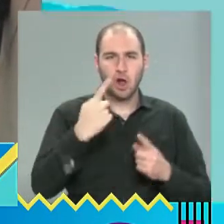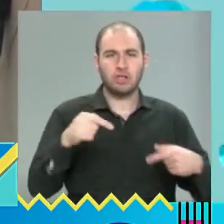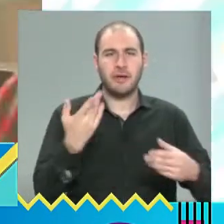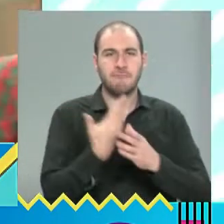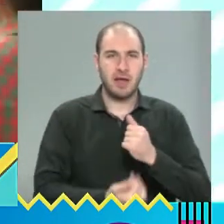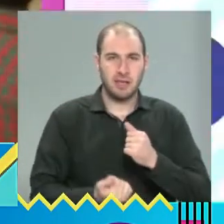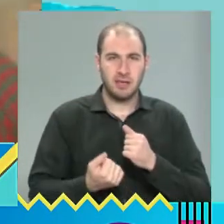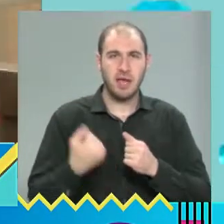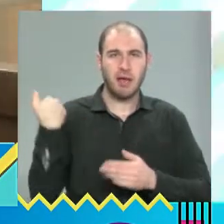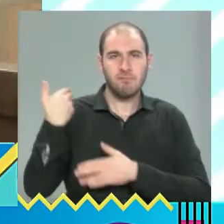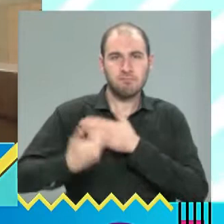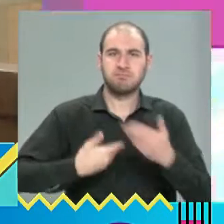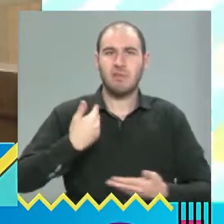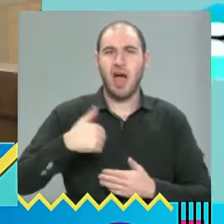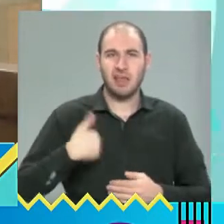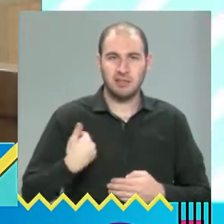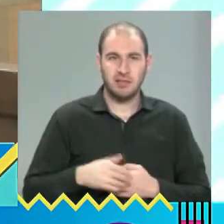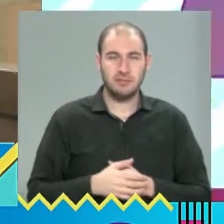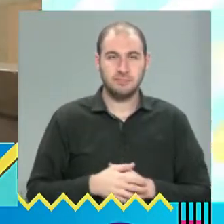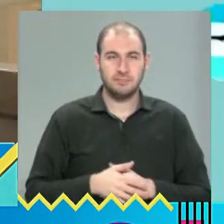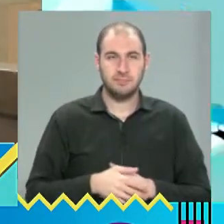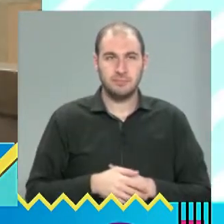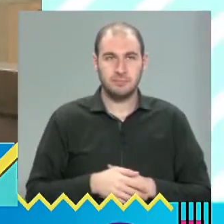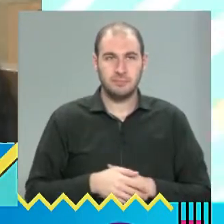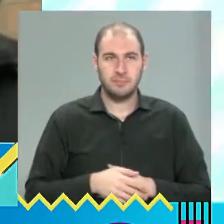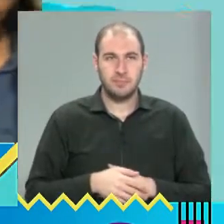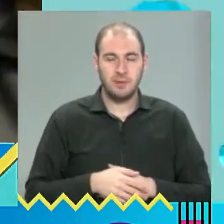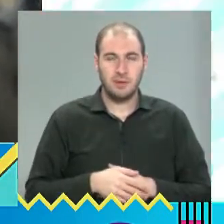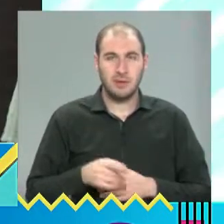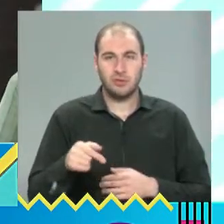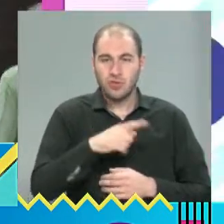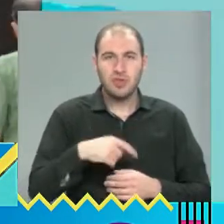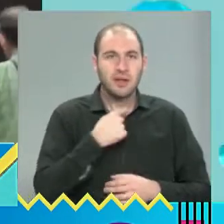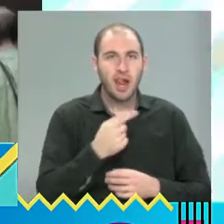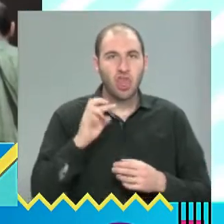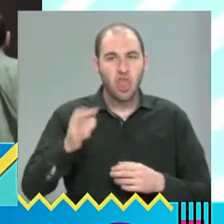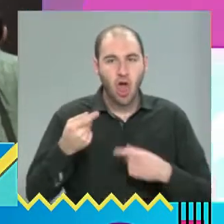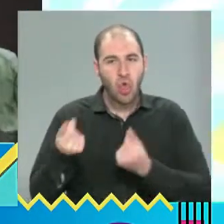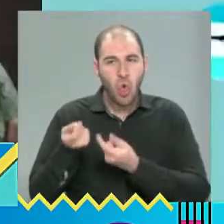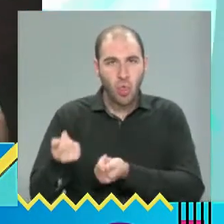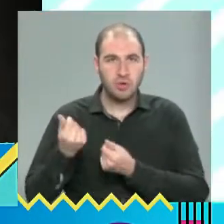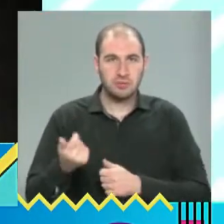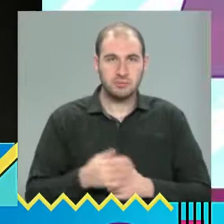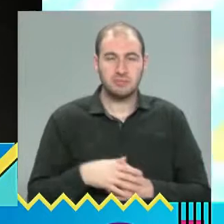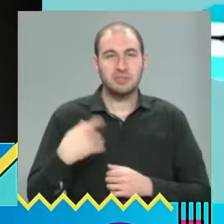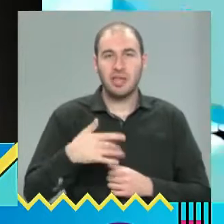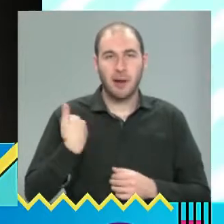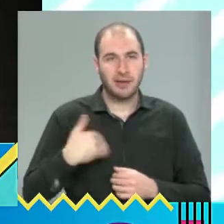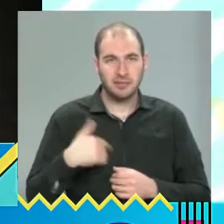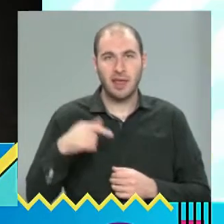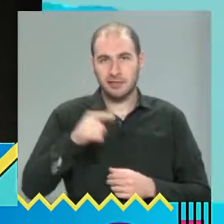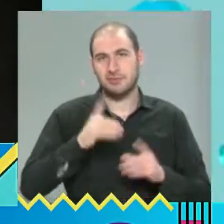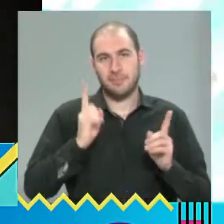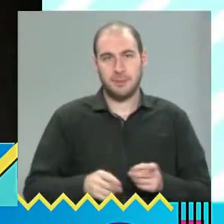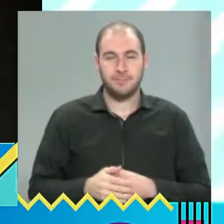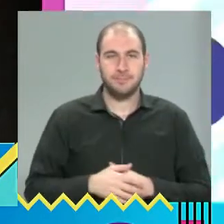que venía arrastrando Argentina, y creo que por eso la fiebre es el dólar siempre en la Argentina, y en esta vez no fue la